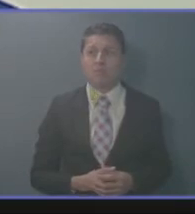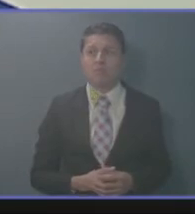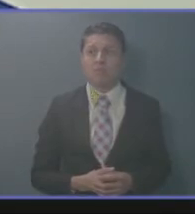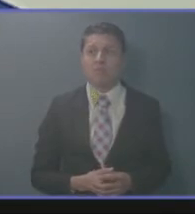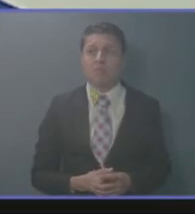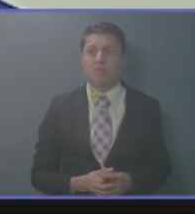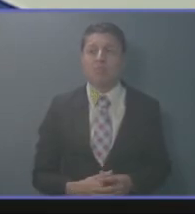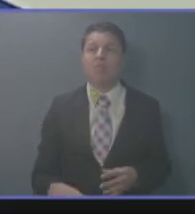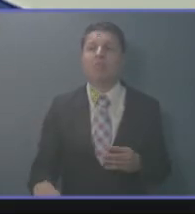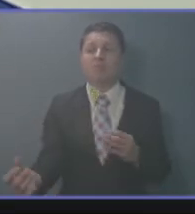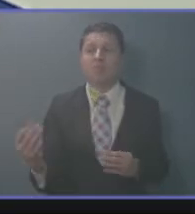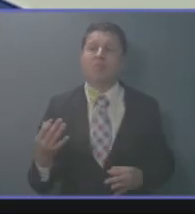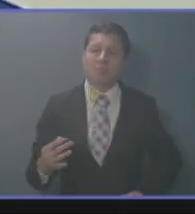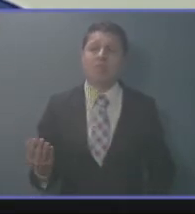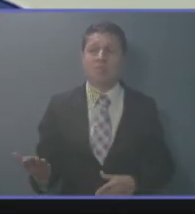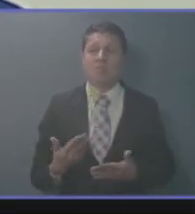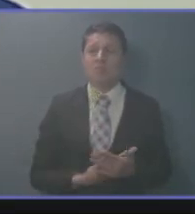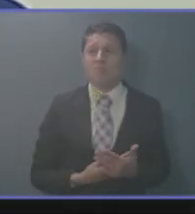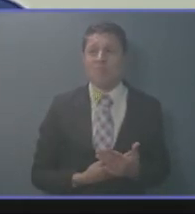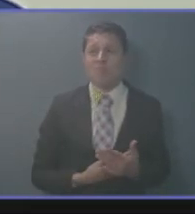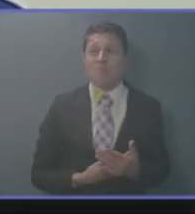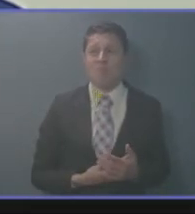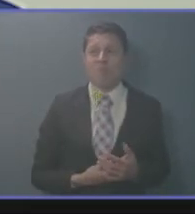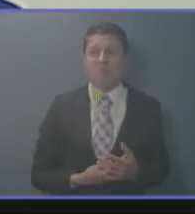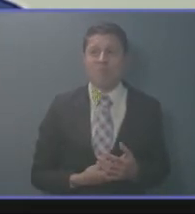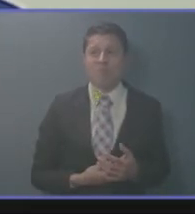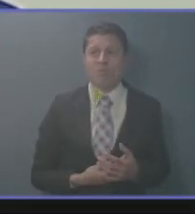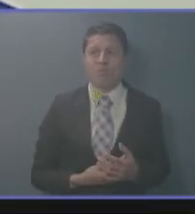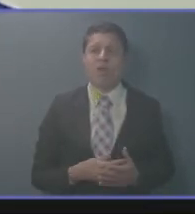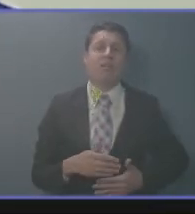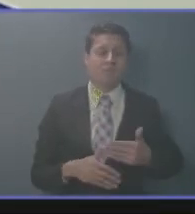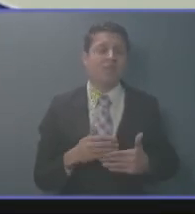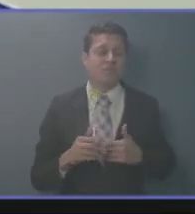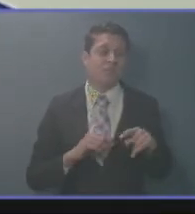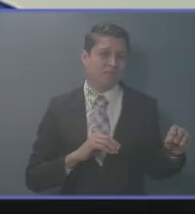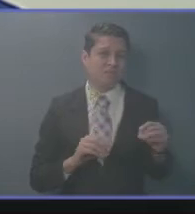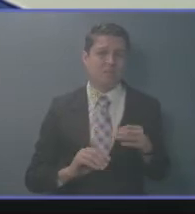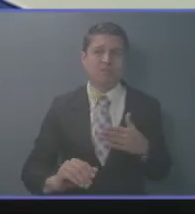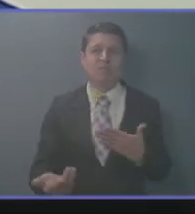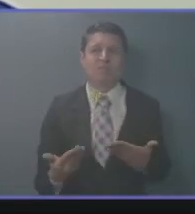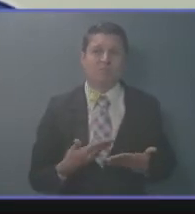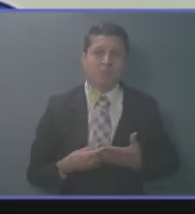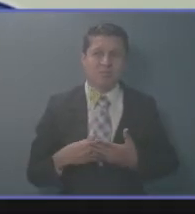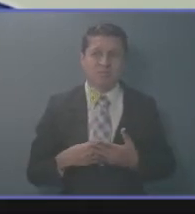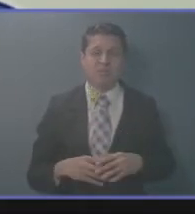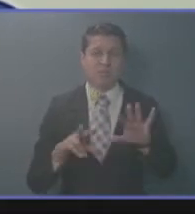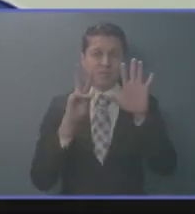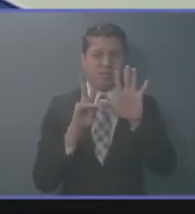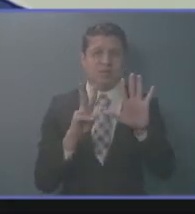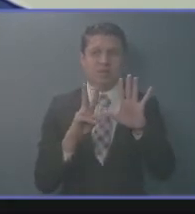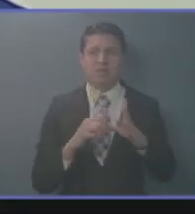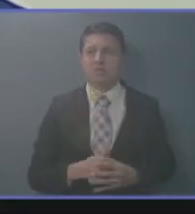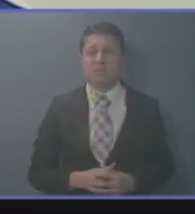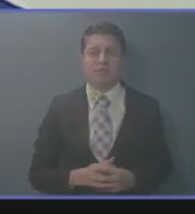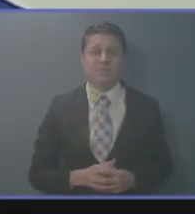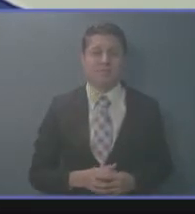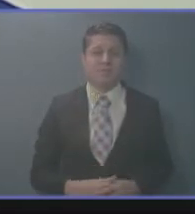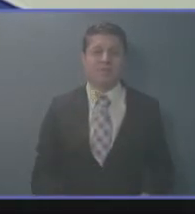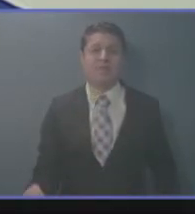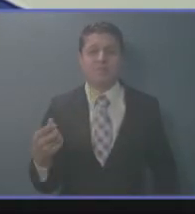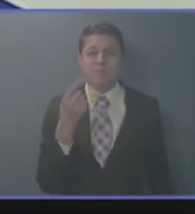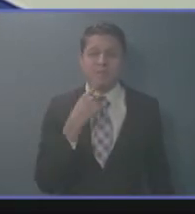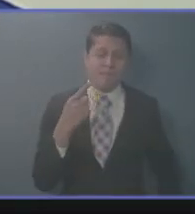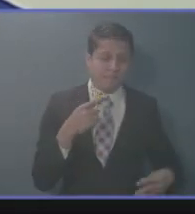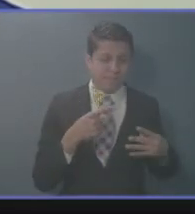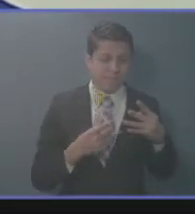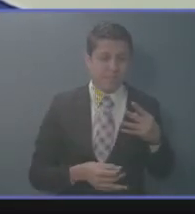de desastres en coordinación con el Ministerio de Salud. Romanos 7, que por decreto